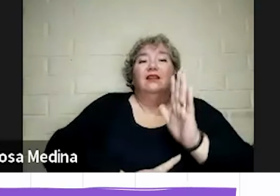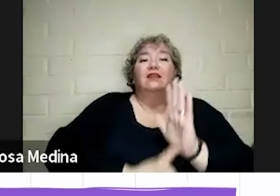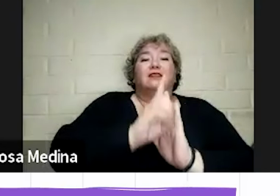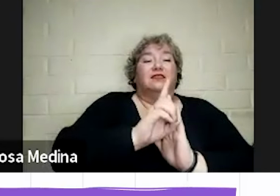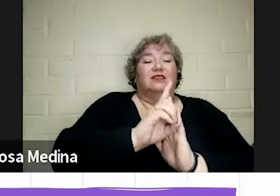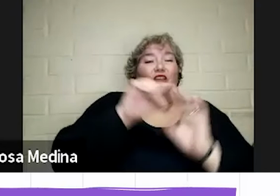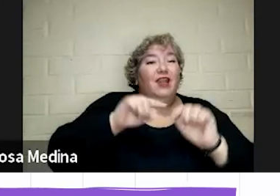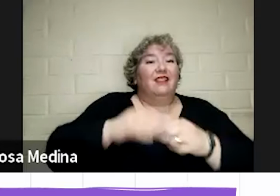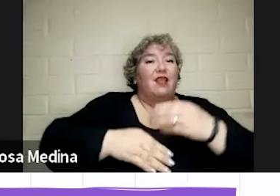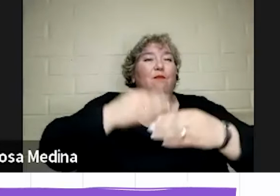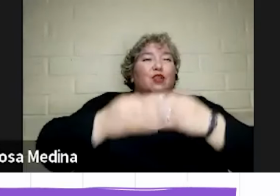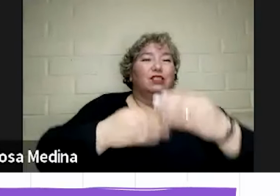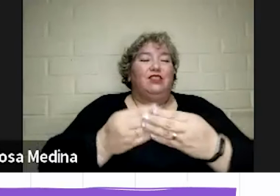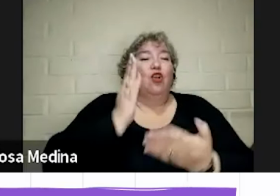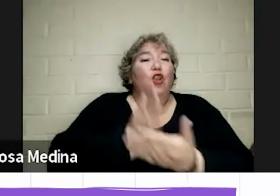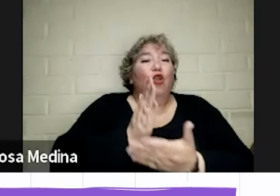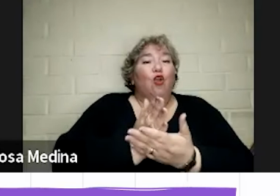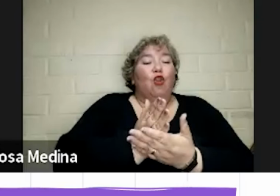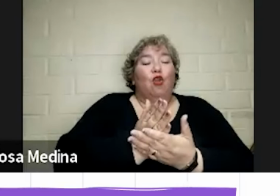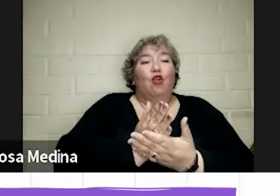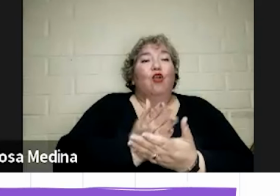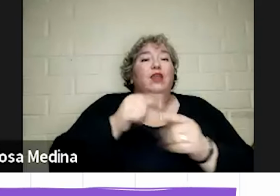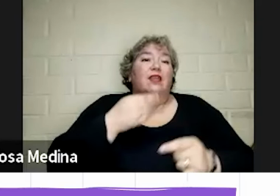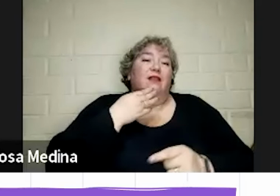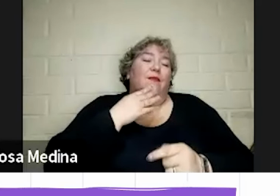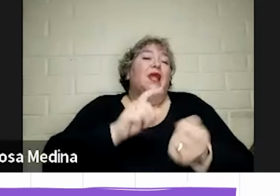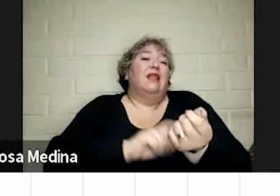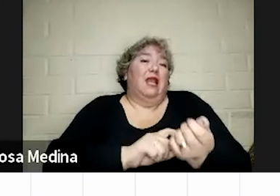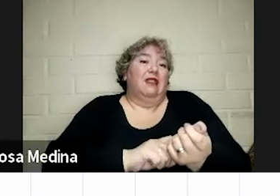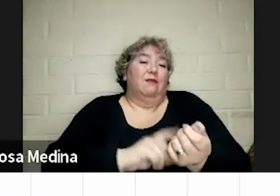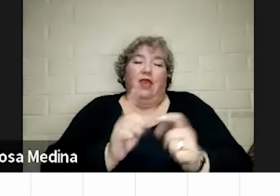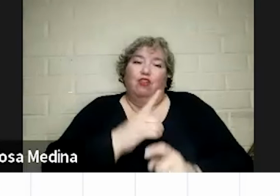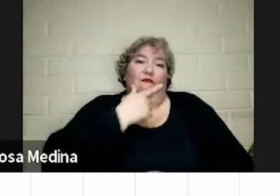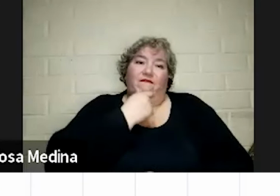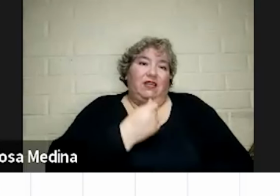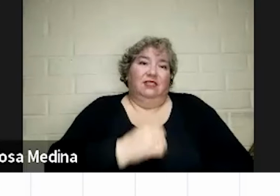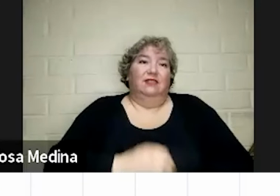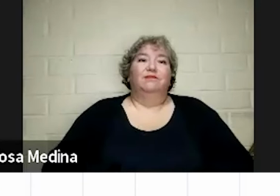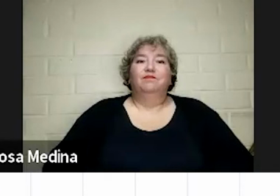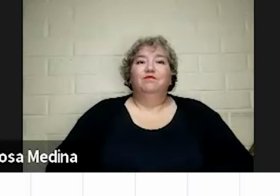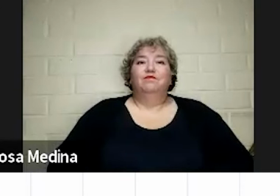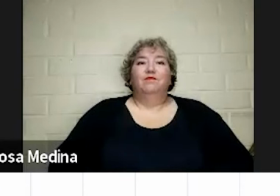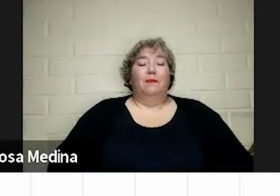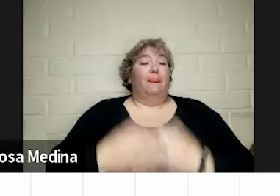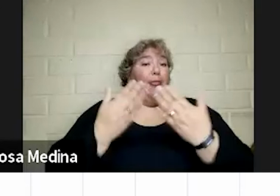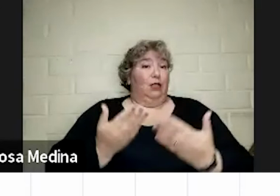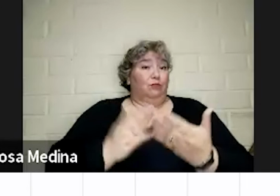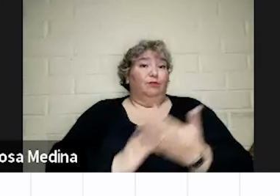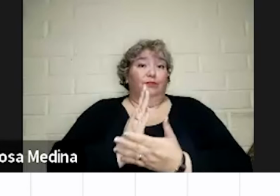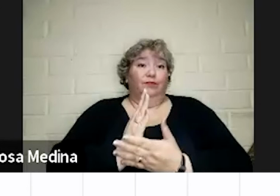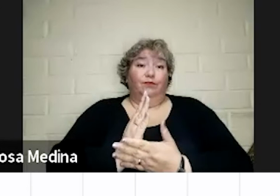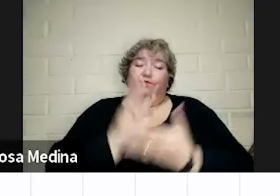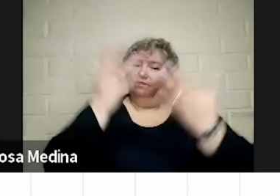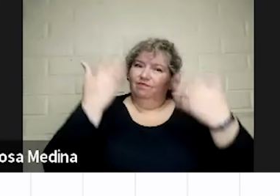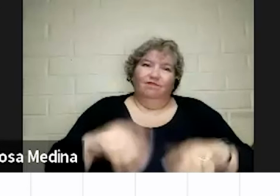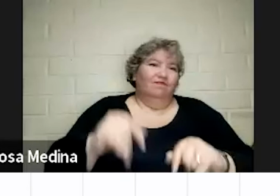proceso de adaptación escolar, tanto académica como conductual, que no es fácil. Entonces vamos a partir de lleno con esto,